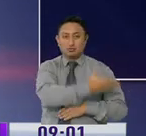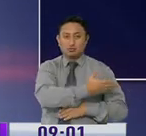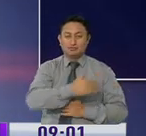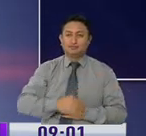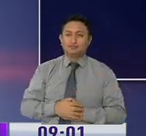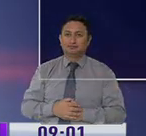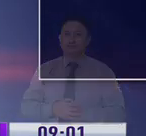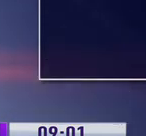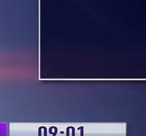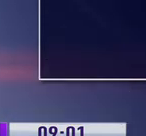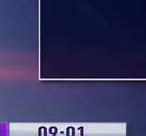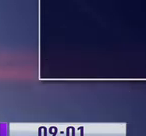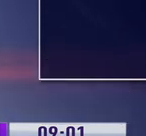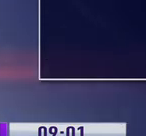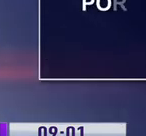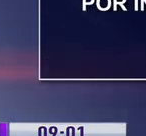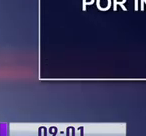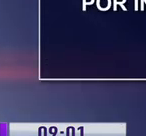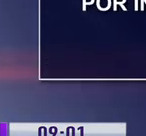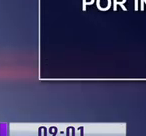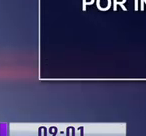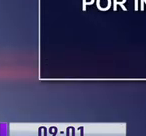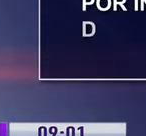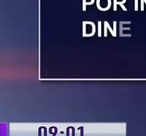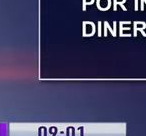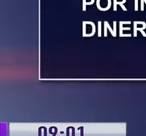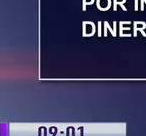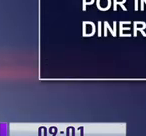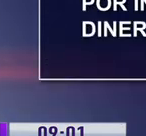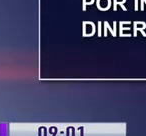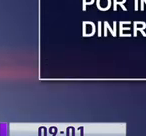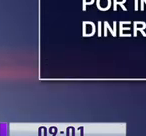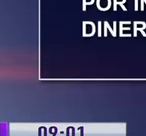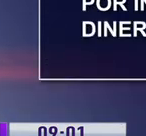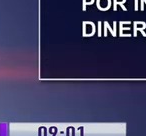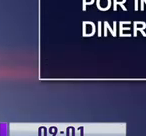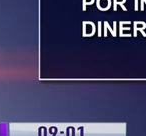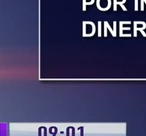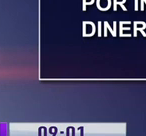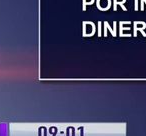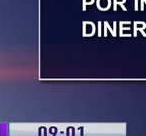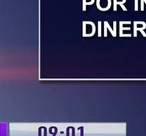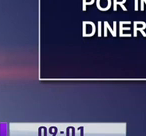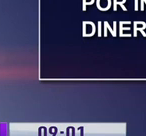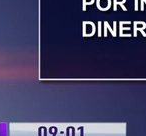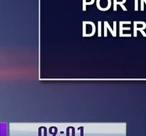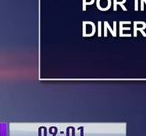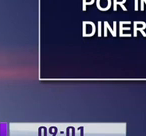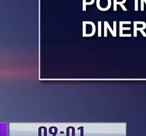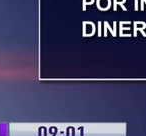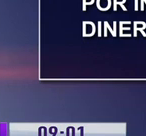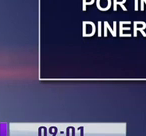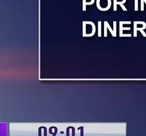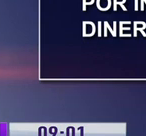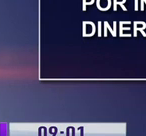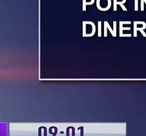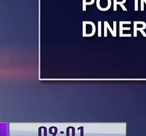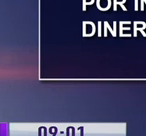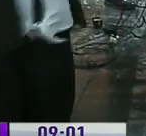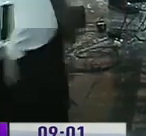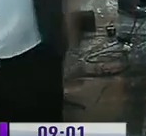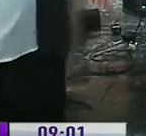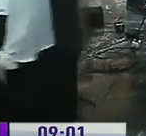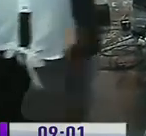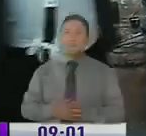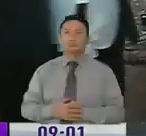los cuales está la incautación de los bienes a los corruptos y la entrega de recompensas económicas por la información sobre la ubicación del dinero robado.